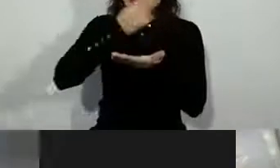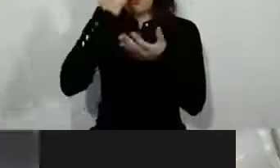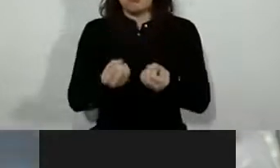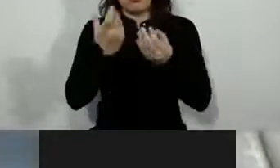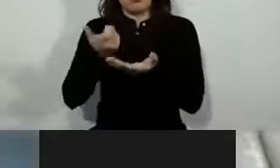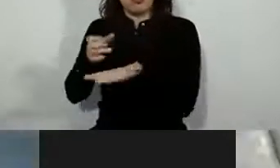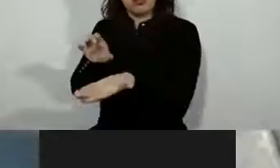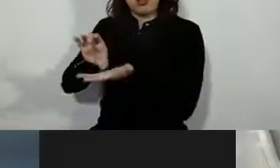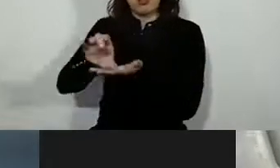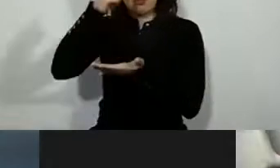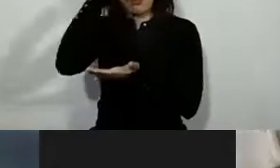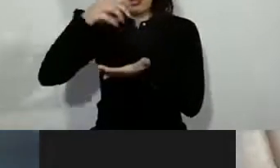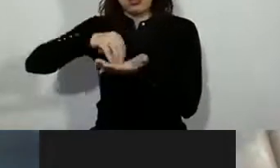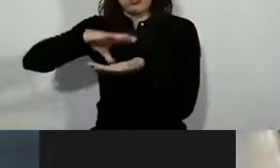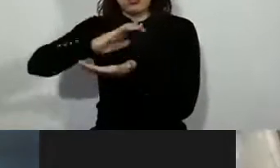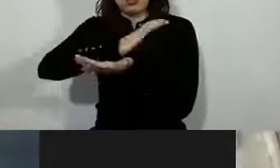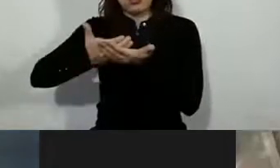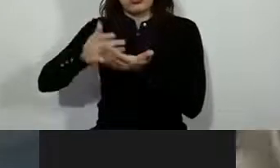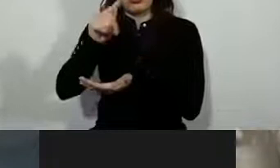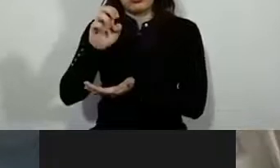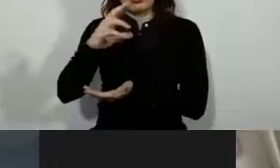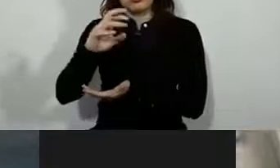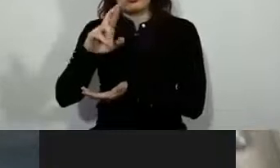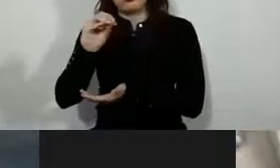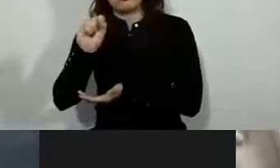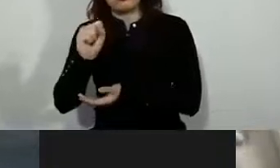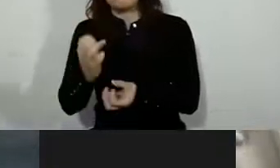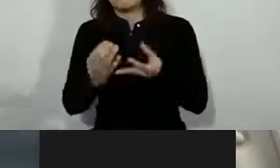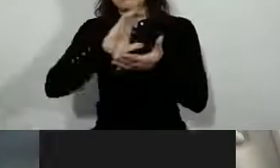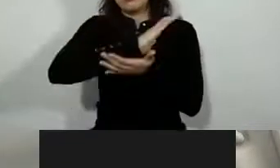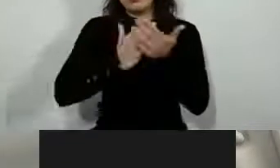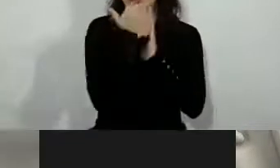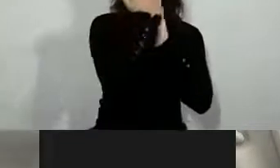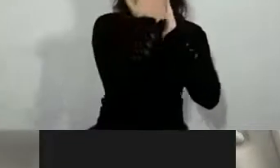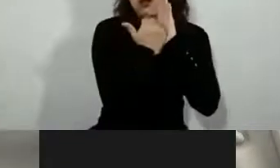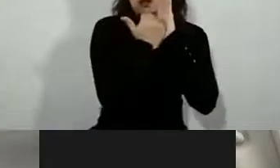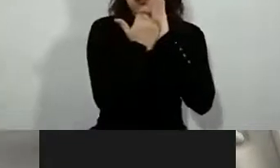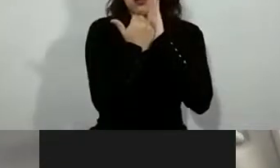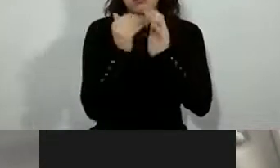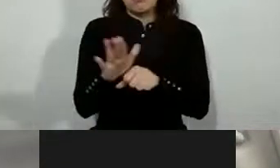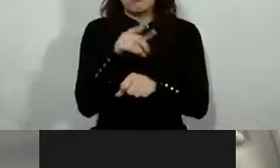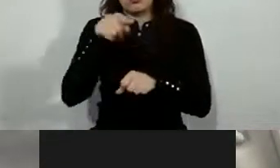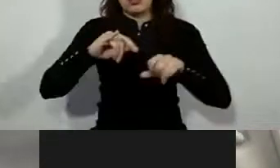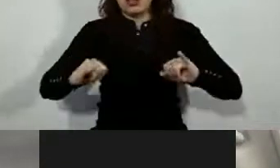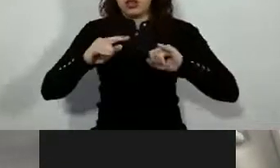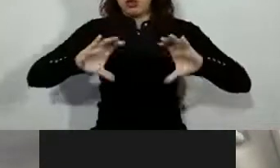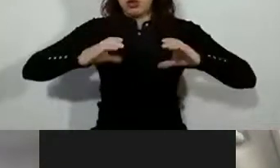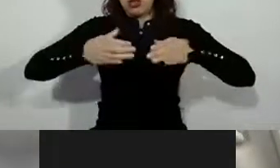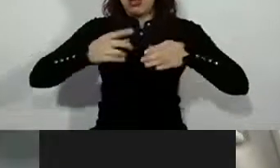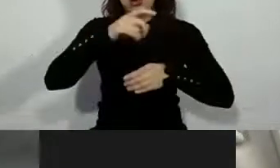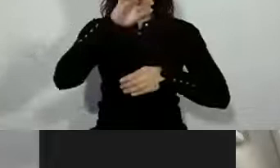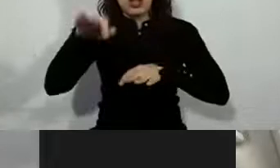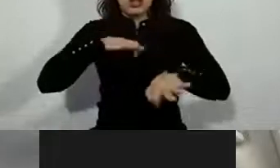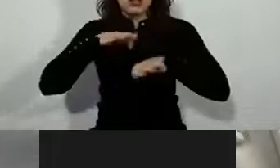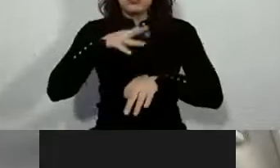compromisos con terceros? ¿Qué pagos fueron reducidos en razón de que esta institución no ha estado operando al 100%? Y respecto